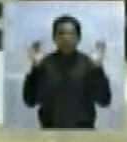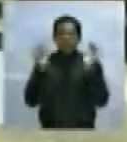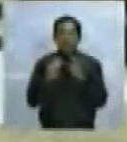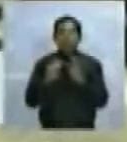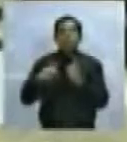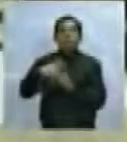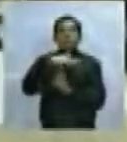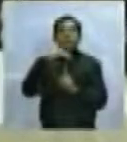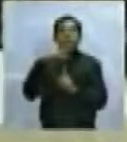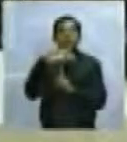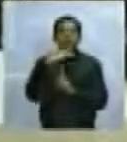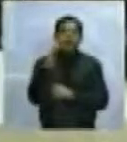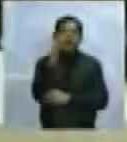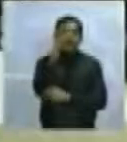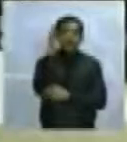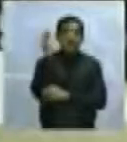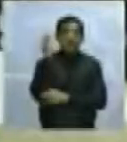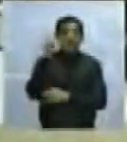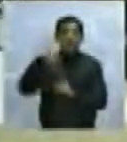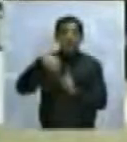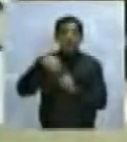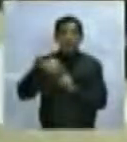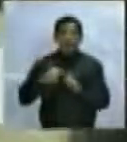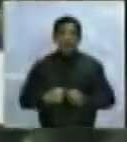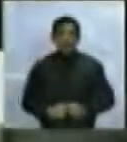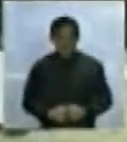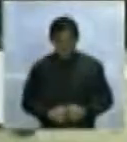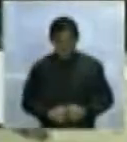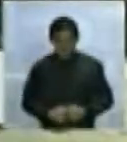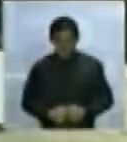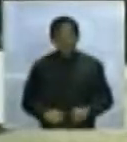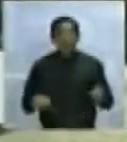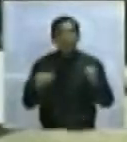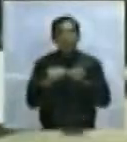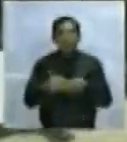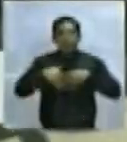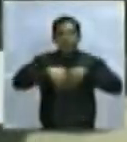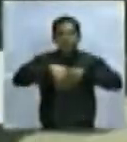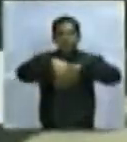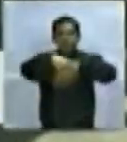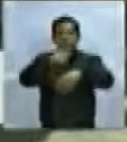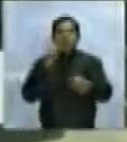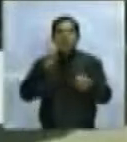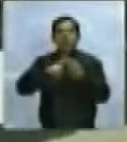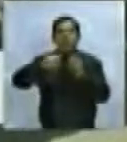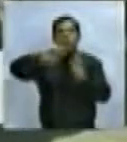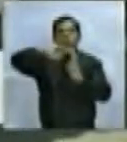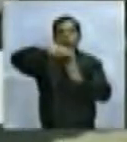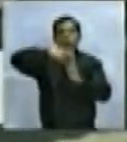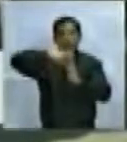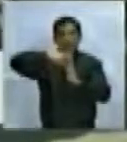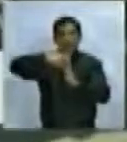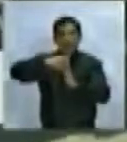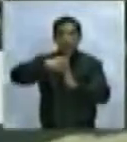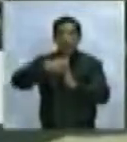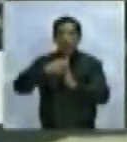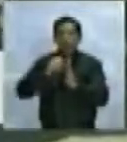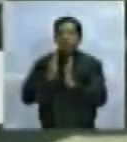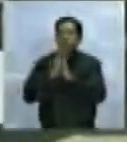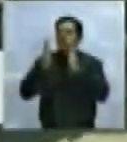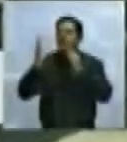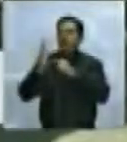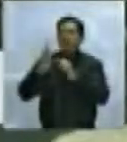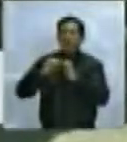El Arbolito de la ciudad de Quito con el fin de realizar una marcha hacia la Contraloría y Asamblea Nacional